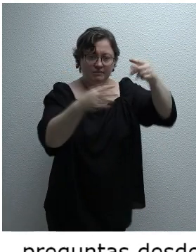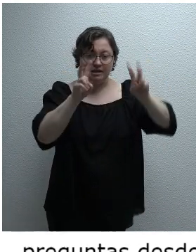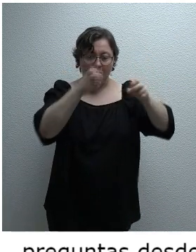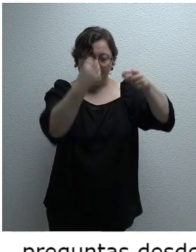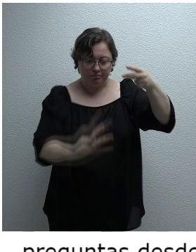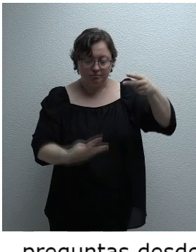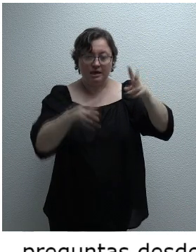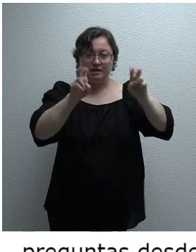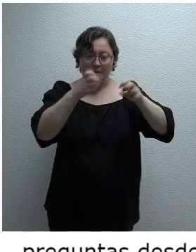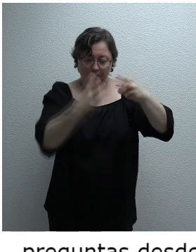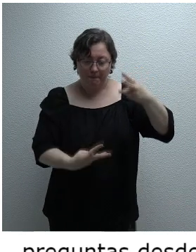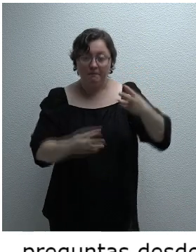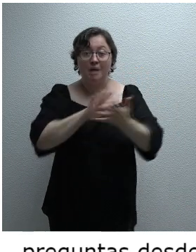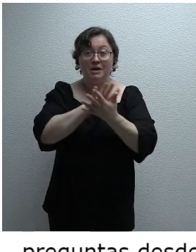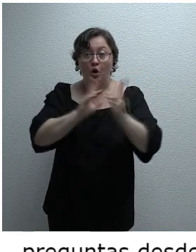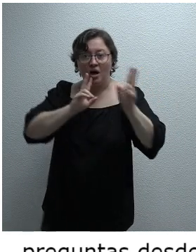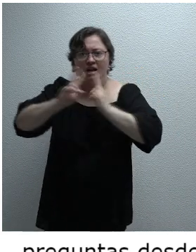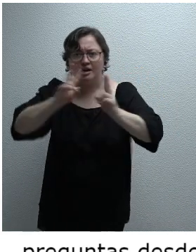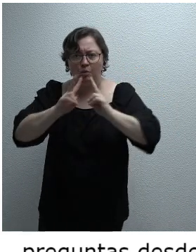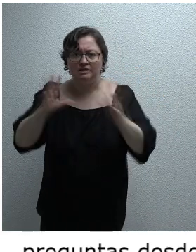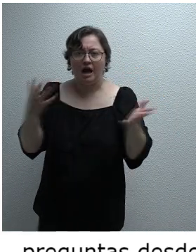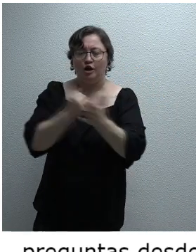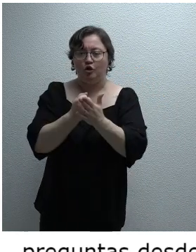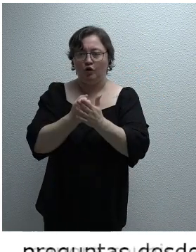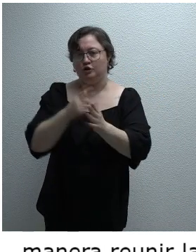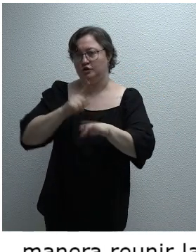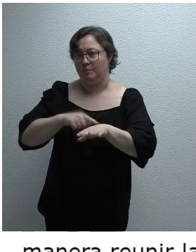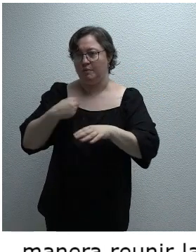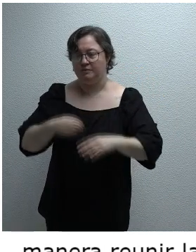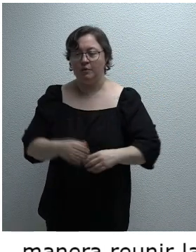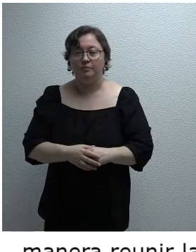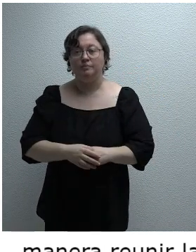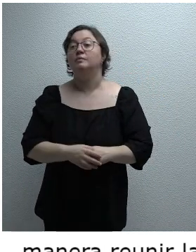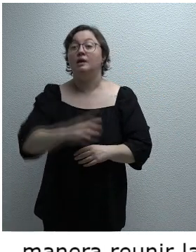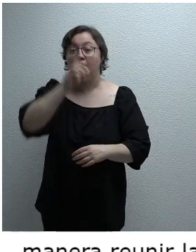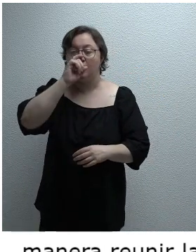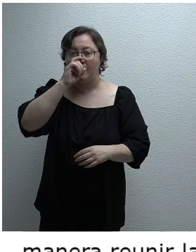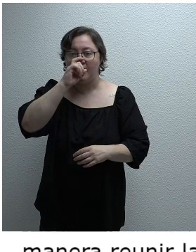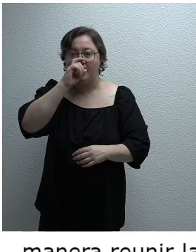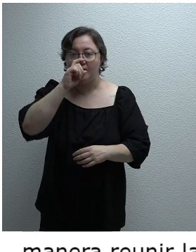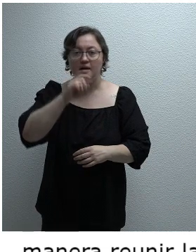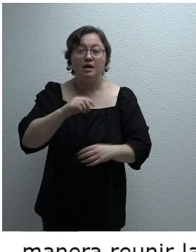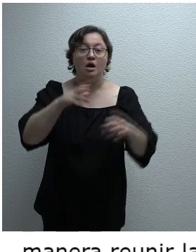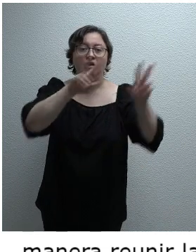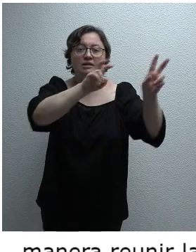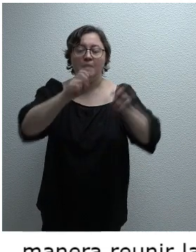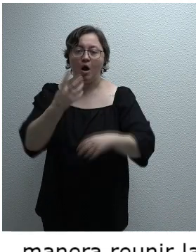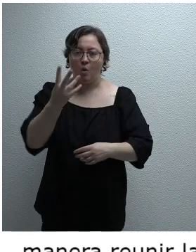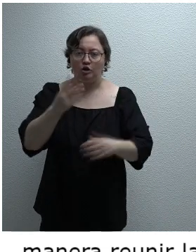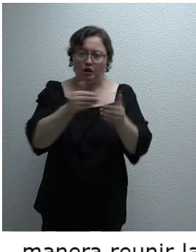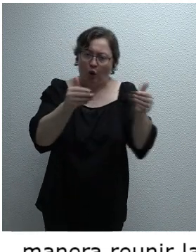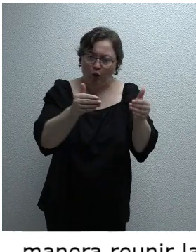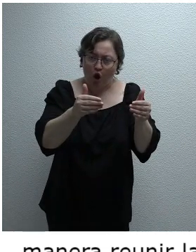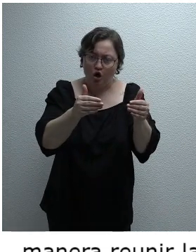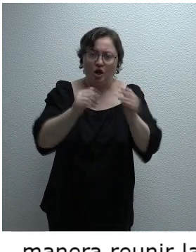vez, poder dar respuesta a todas las intervenciones. Tener en cuenta que hay 4 bloques: una introducción